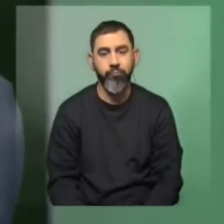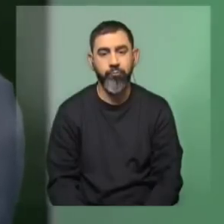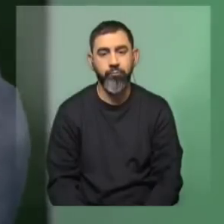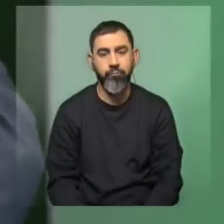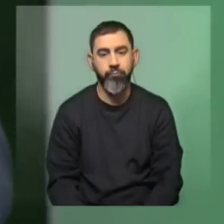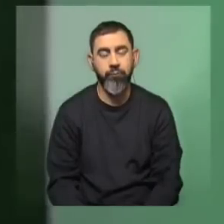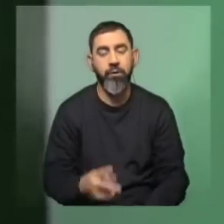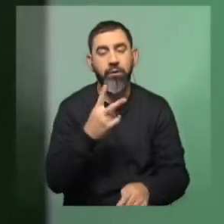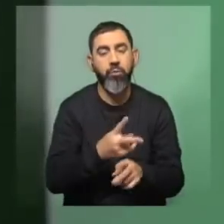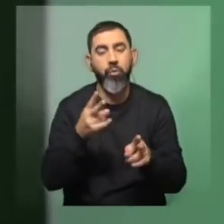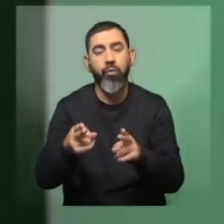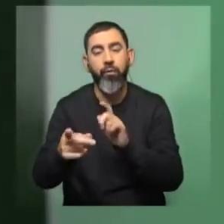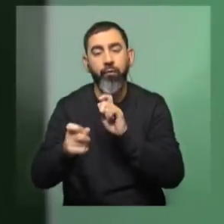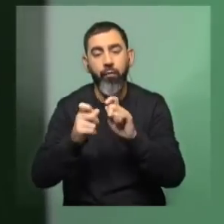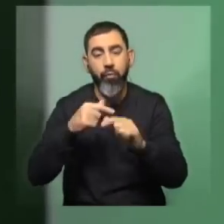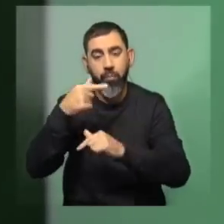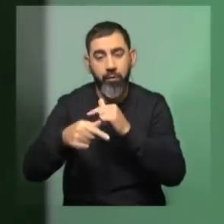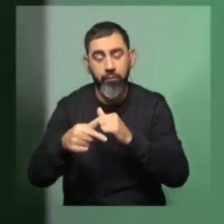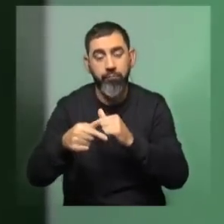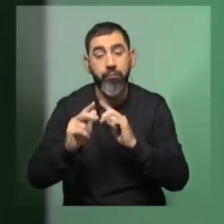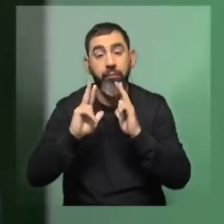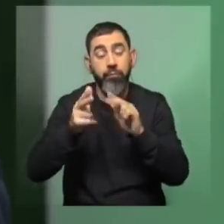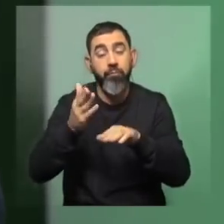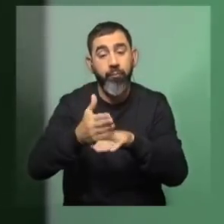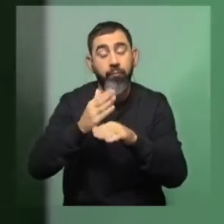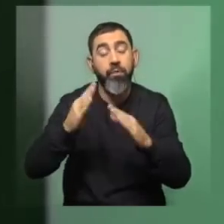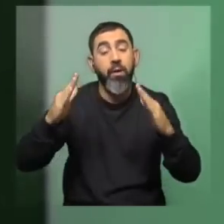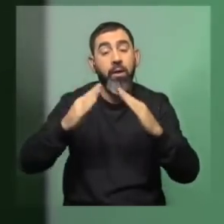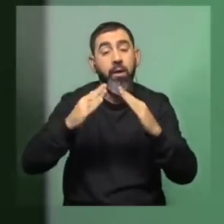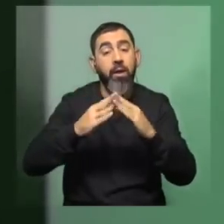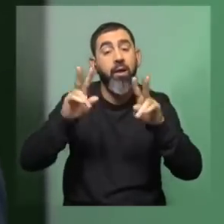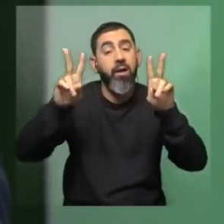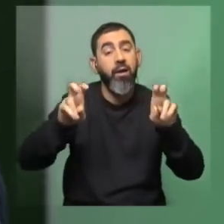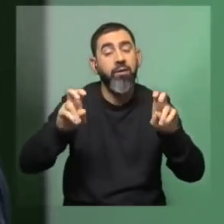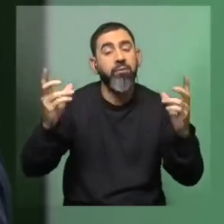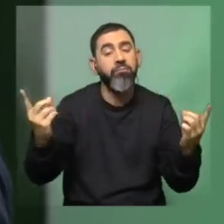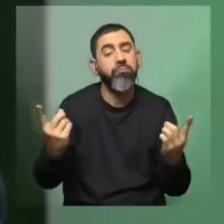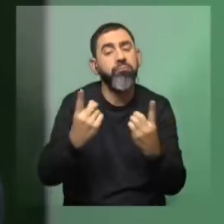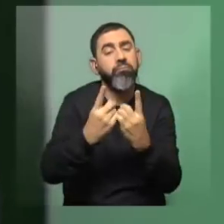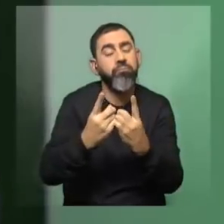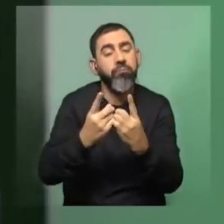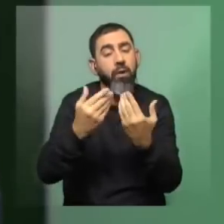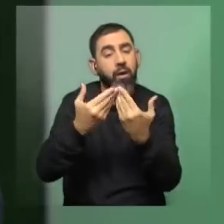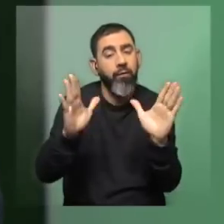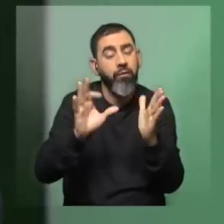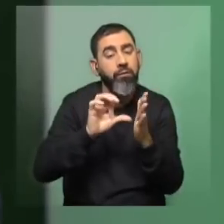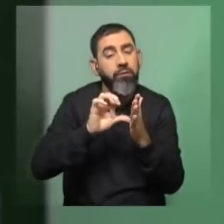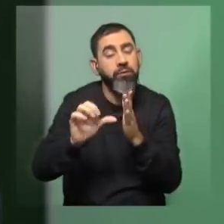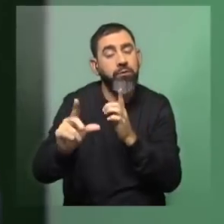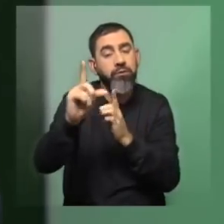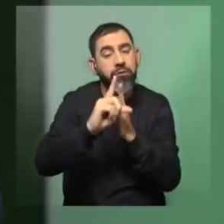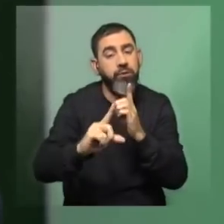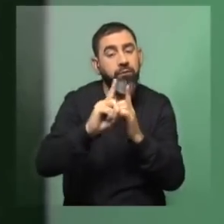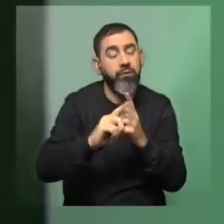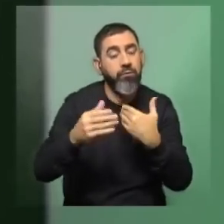Bueno muy bien segundo bloque de MB noticias lo decíamos espacio la casa es un lugar de encuentro abierto y un servicio de atención